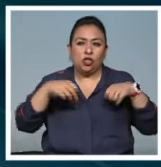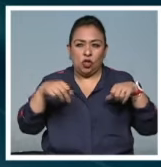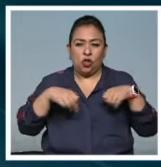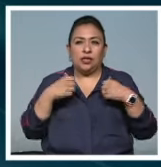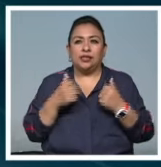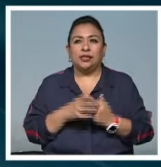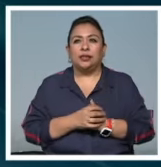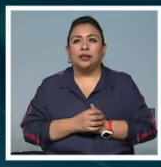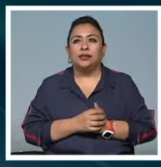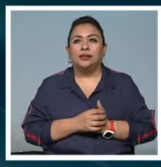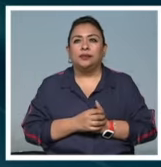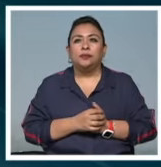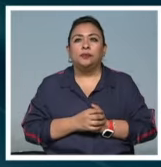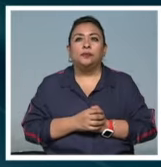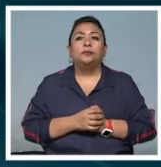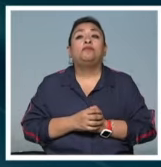adolescentes.